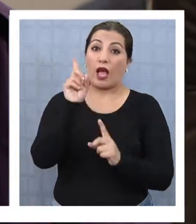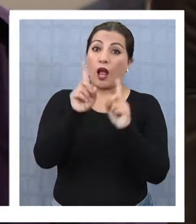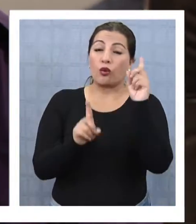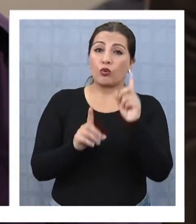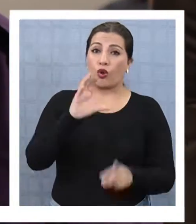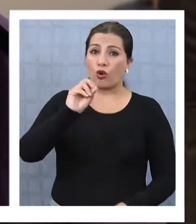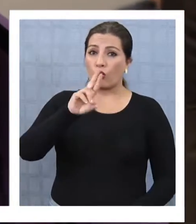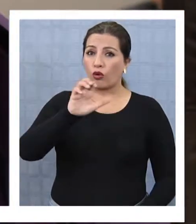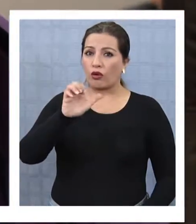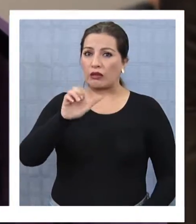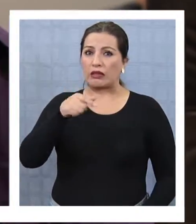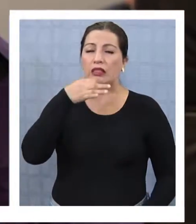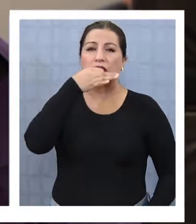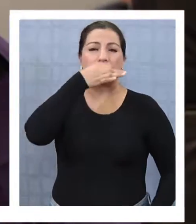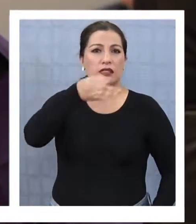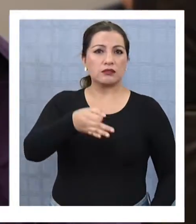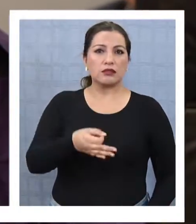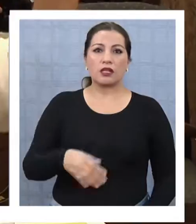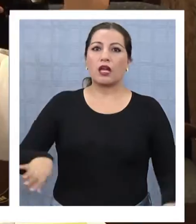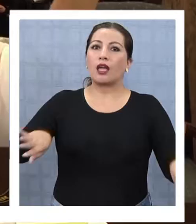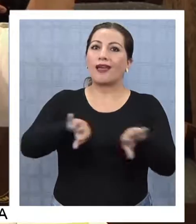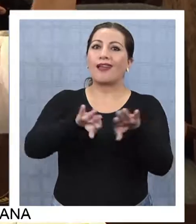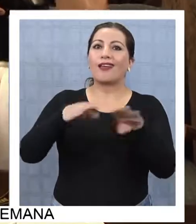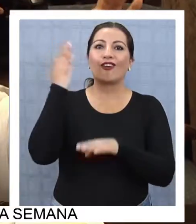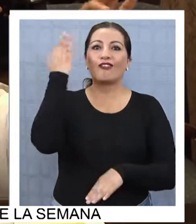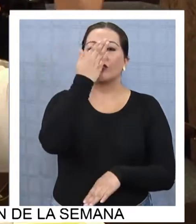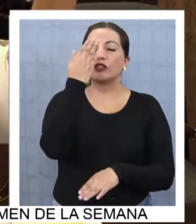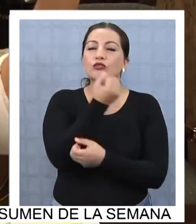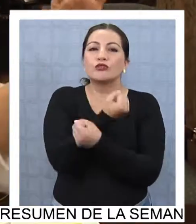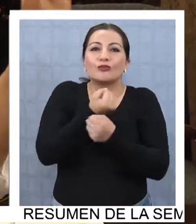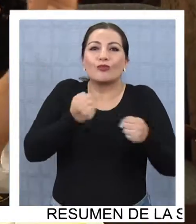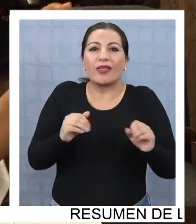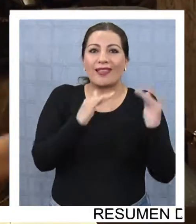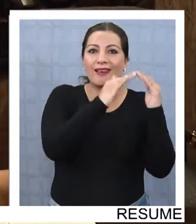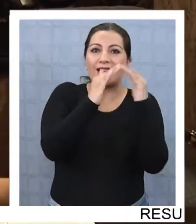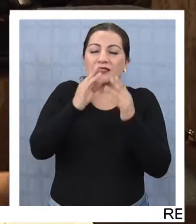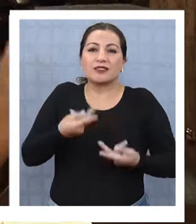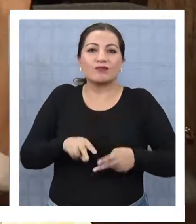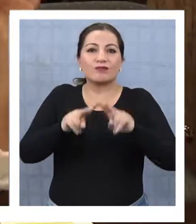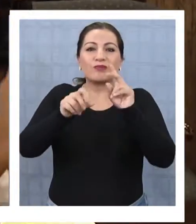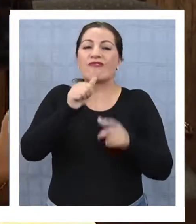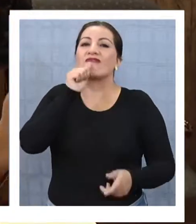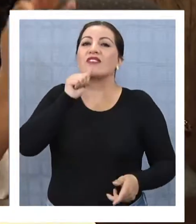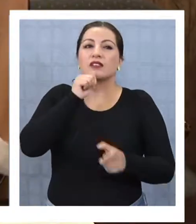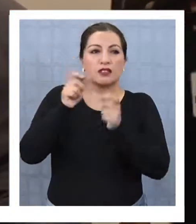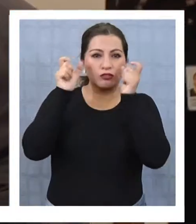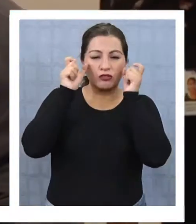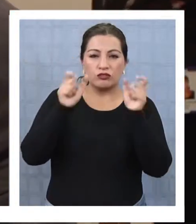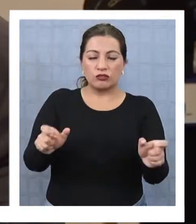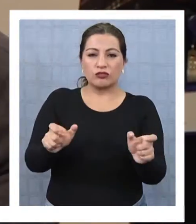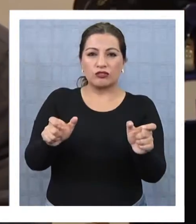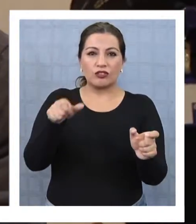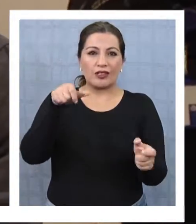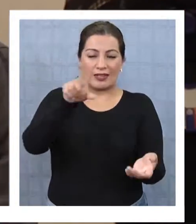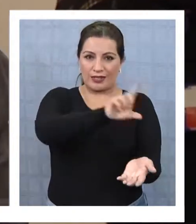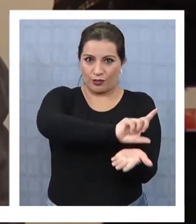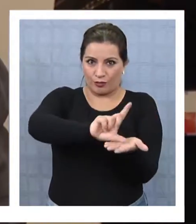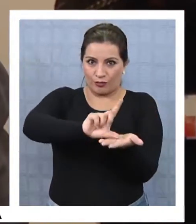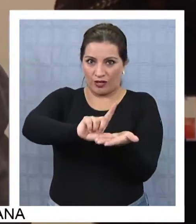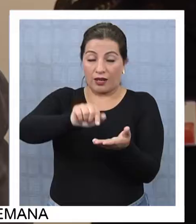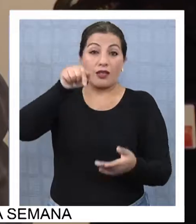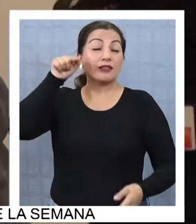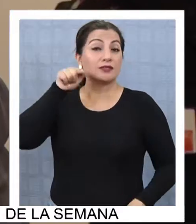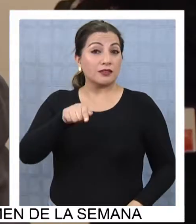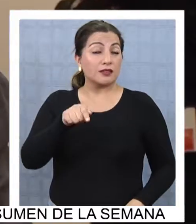consejeros fueron enfáticos en reiterar que en Lobitos no se construirán viviendas por no estar regularizado este paño de terreno. Eso